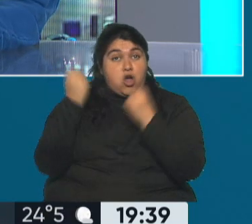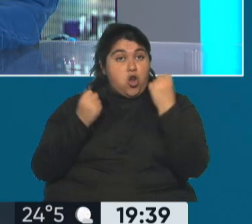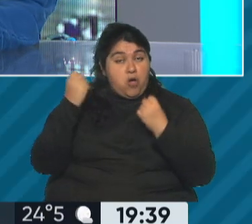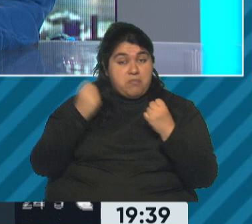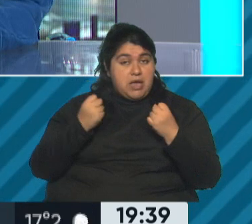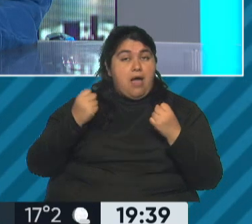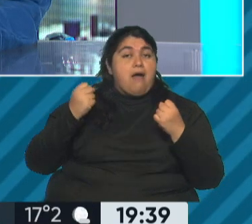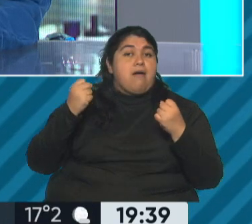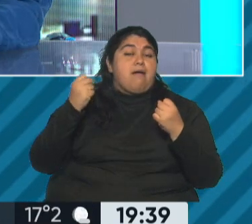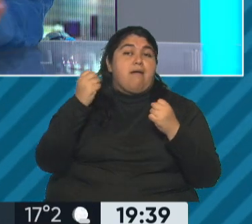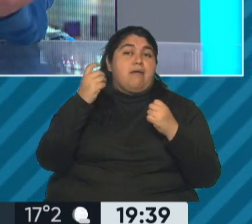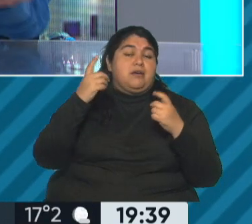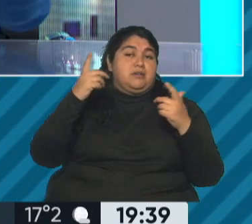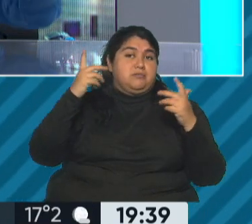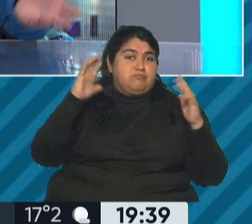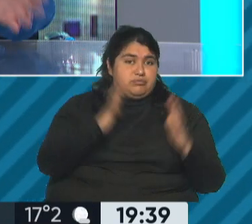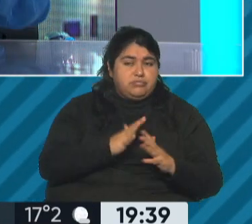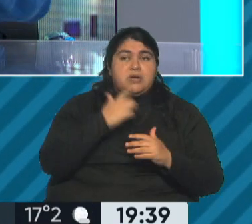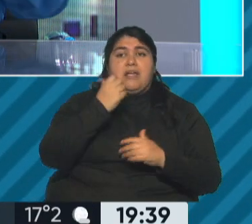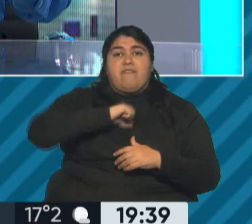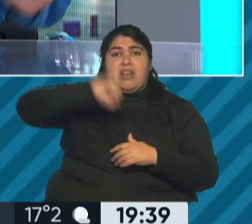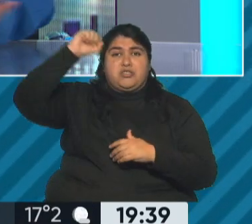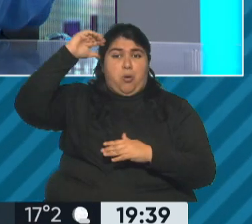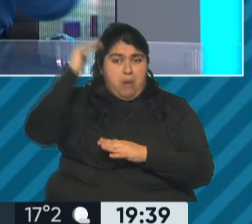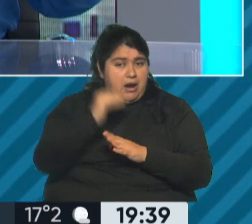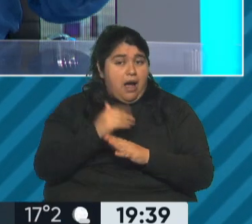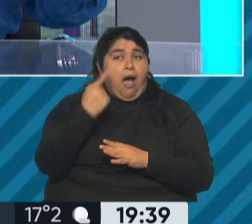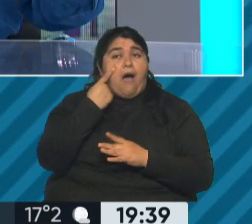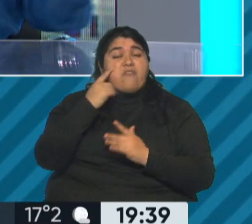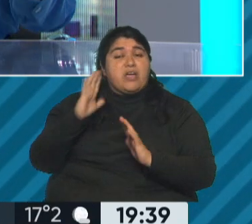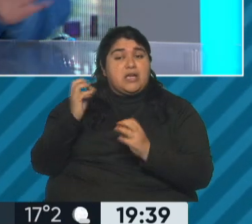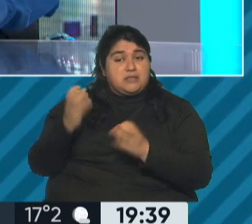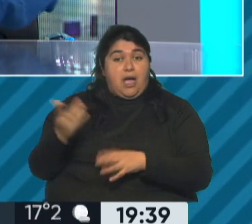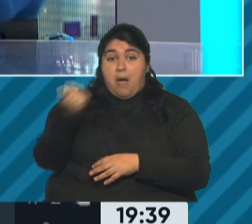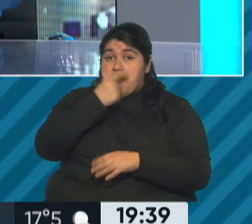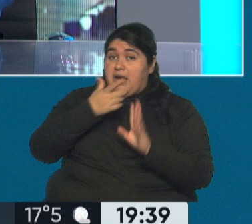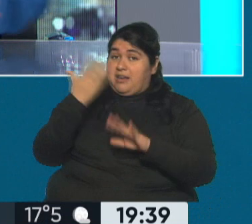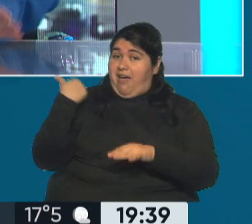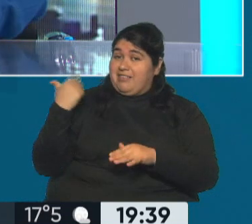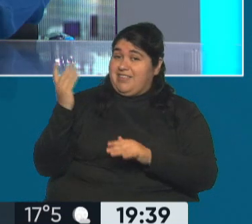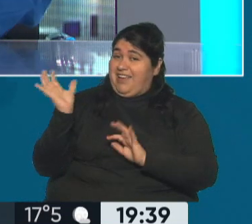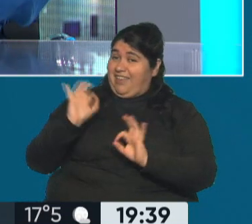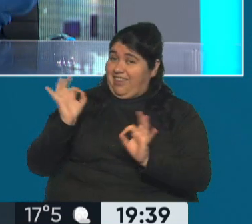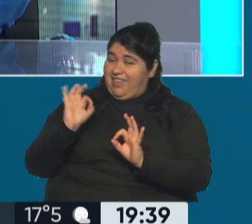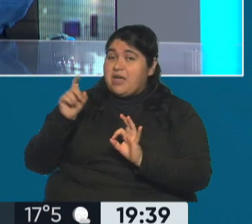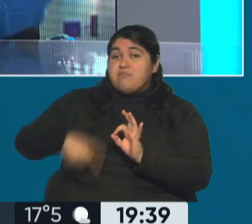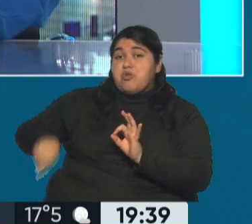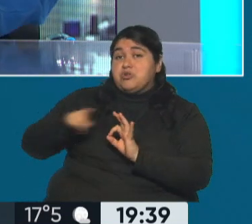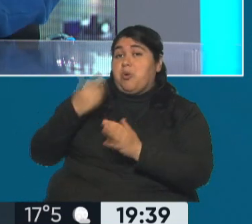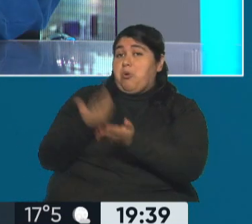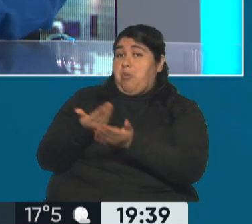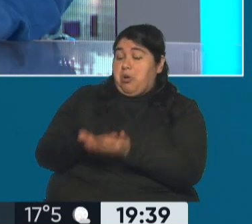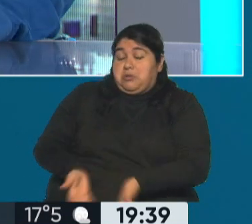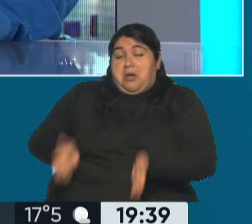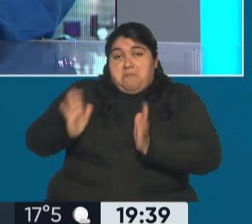y que sea bajar la inflación, hay que verlo, ¿no? Porque el macrismo no lo pudo hacer, pero ese es el camino que proponen. Bajar la inflación